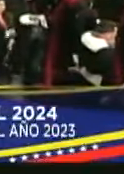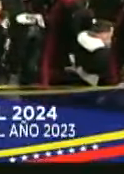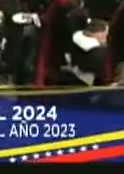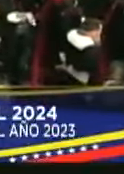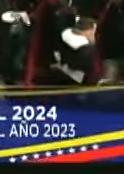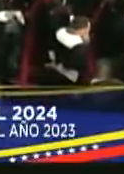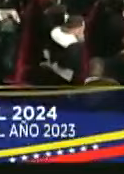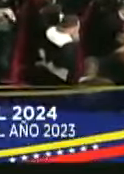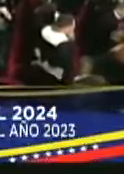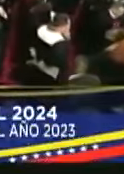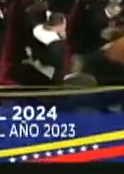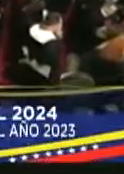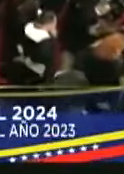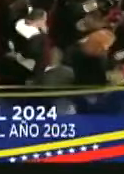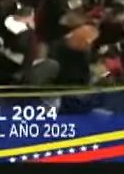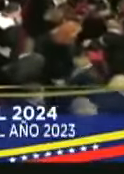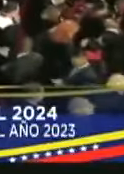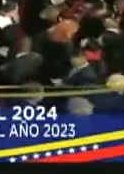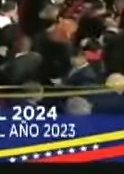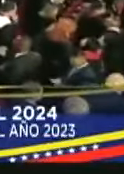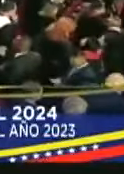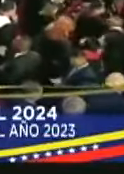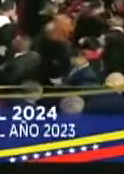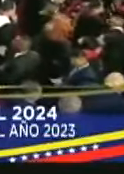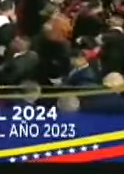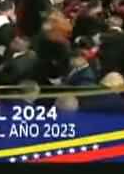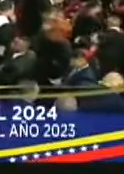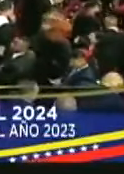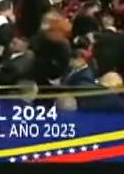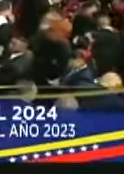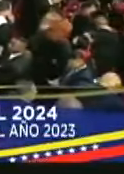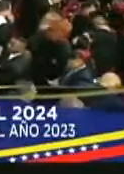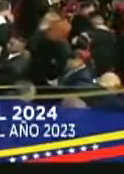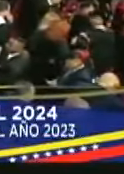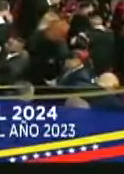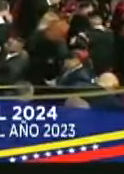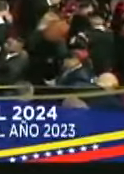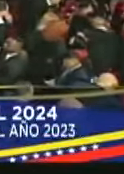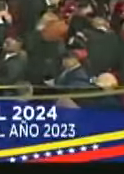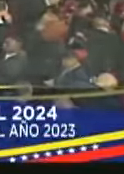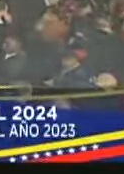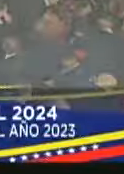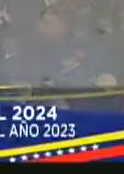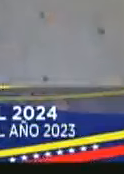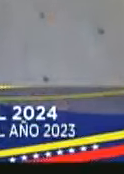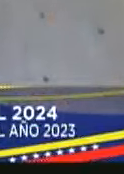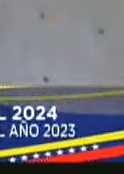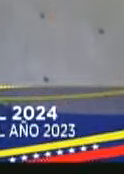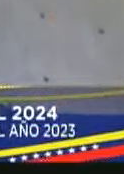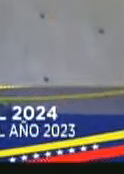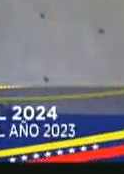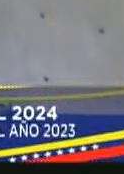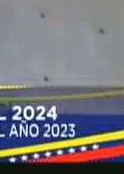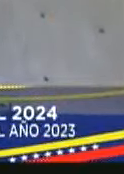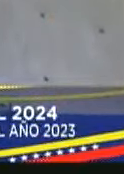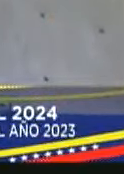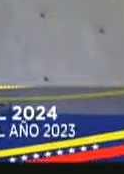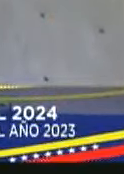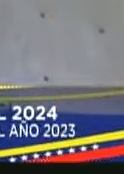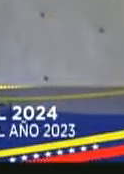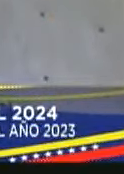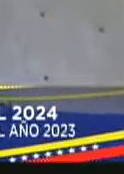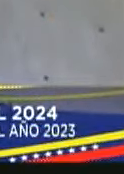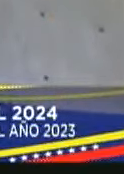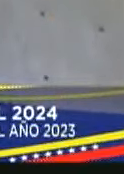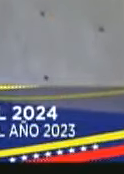Civil. La relevancia de esto es en garantizar un marco de seguridad y certeza jurídica para la actividad económica y la inversión en el país.